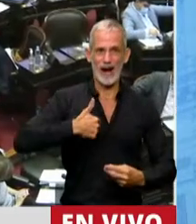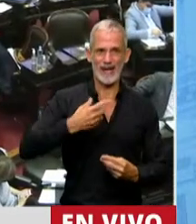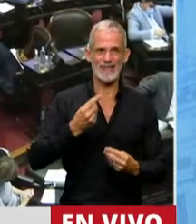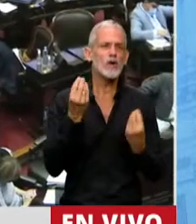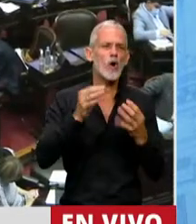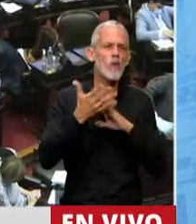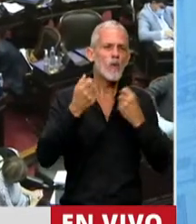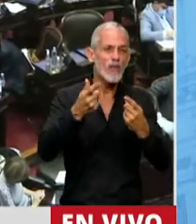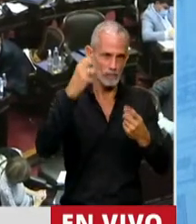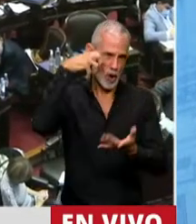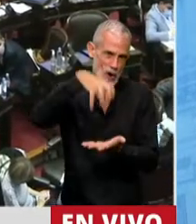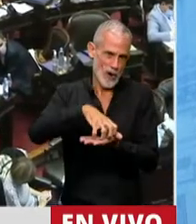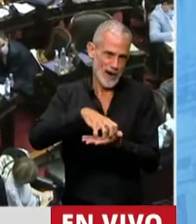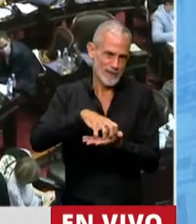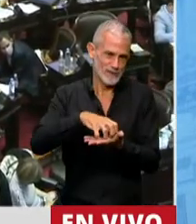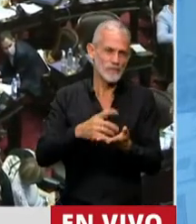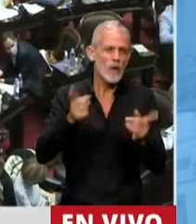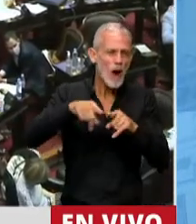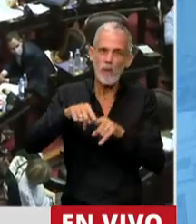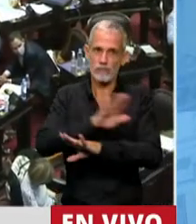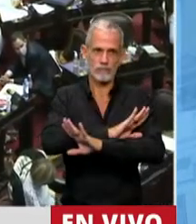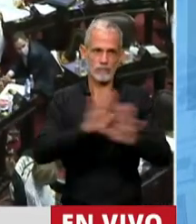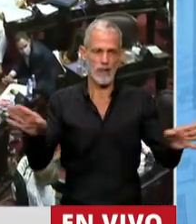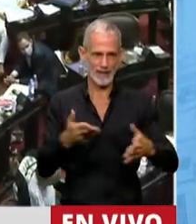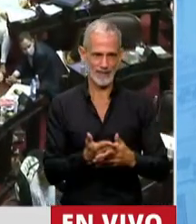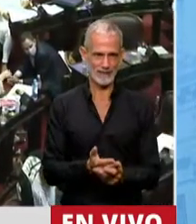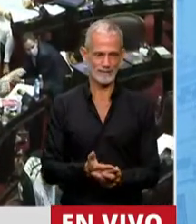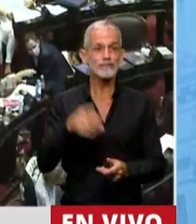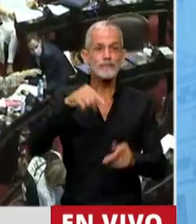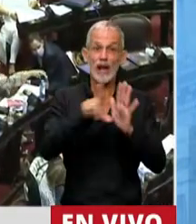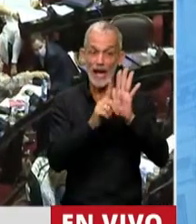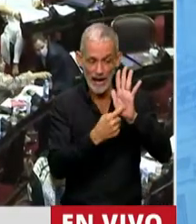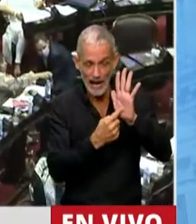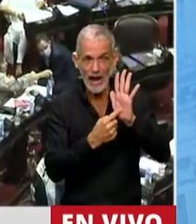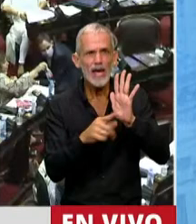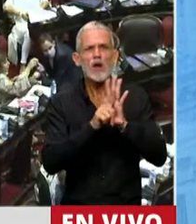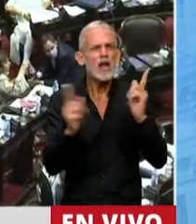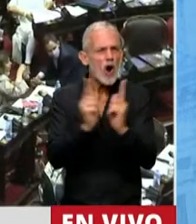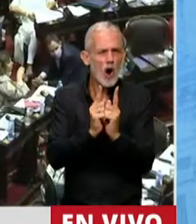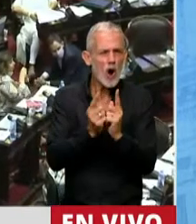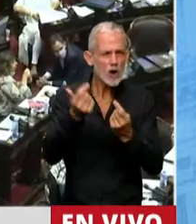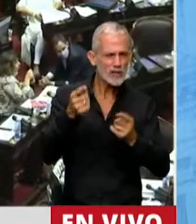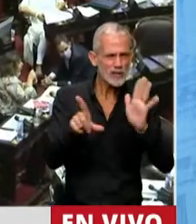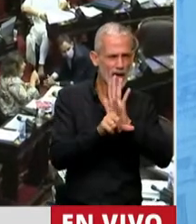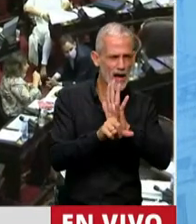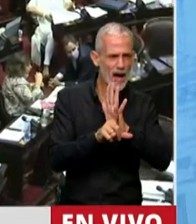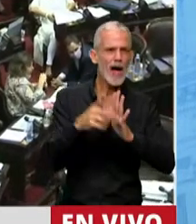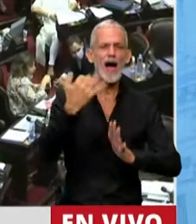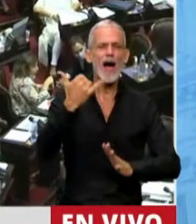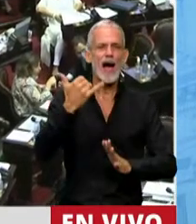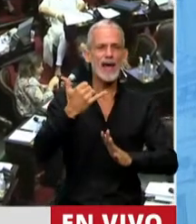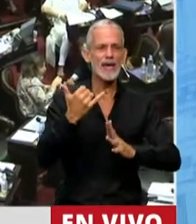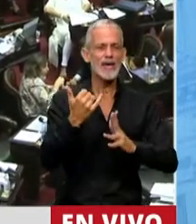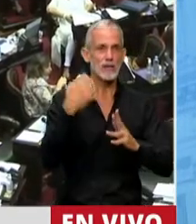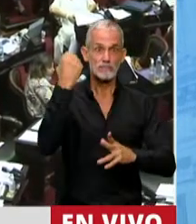este Congreso para impedir que eso vuelva a pasar. Entonces, esta ley, que es una ley sencilla y corta, tiene